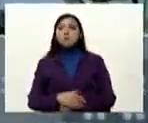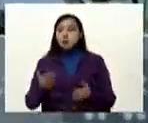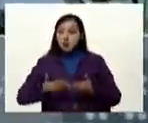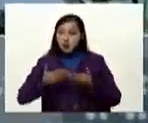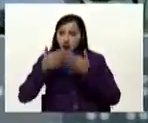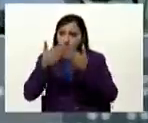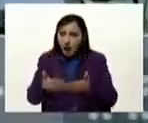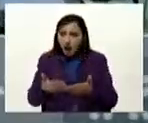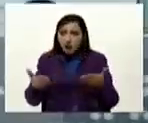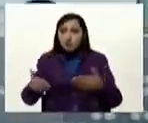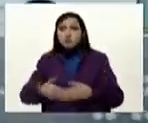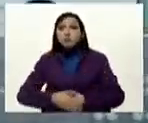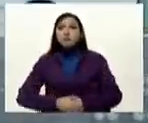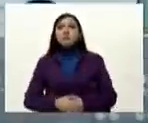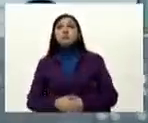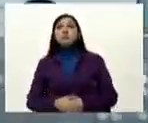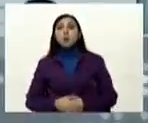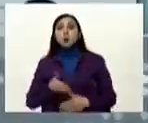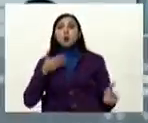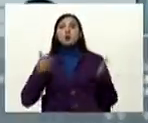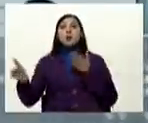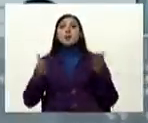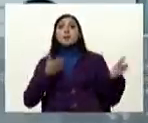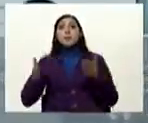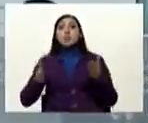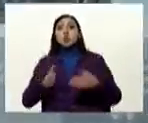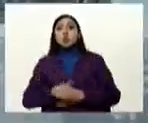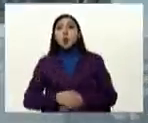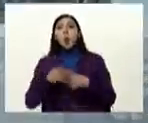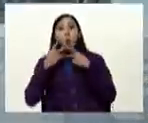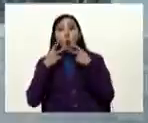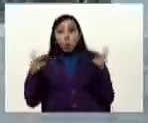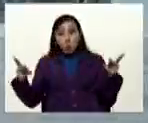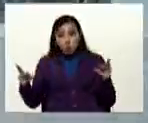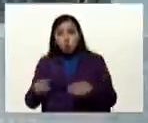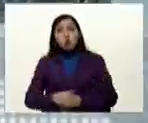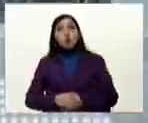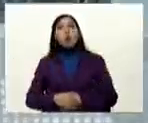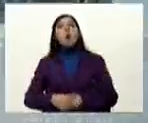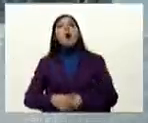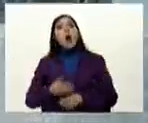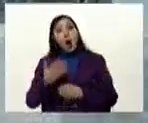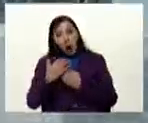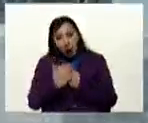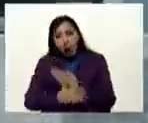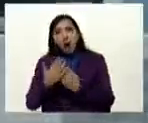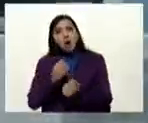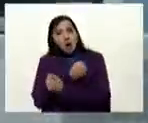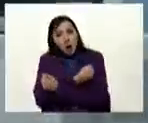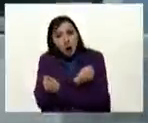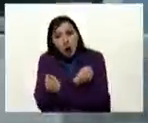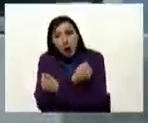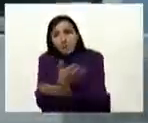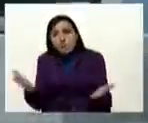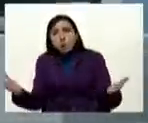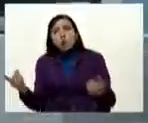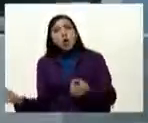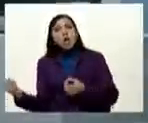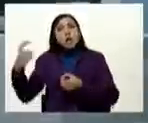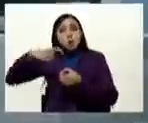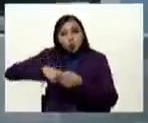garantizar un servicio público con amor, con inclusión,